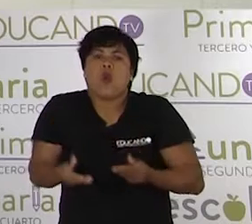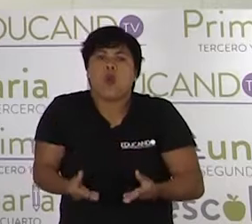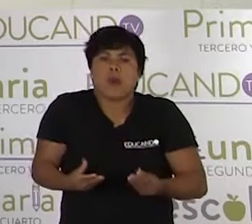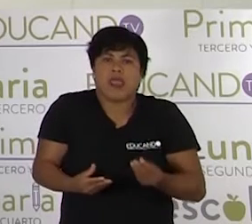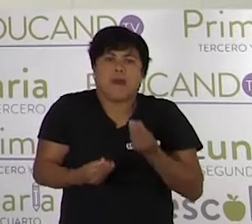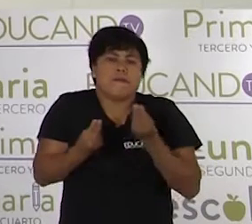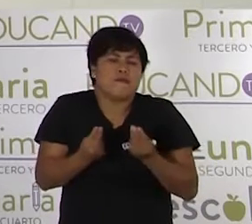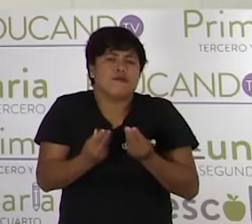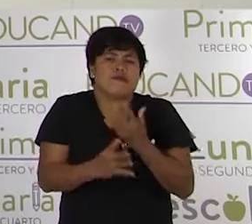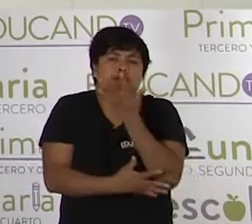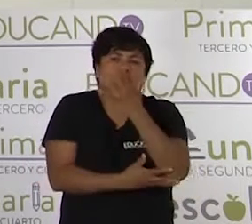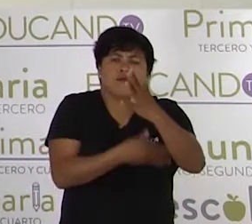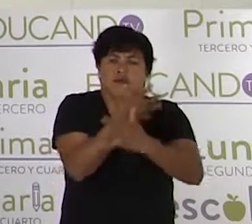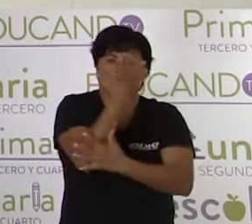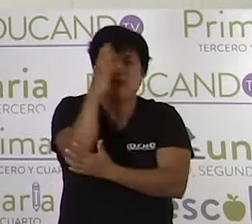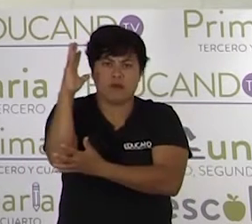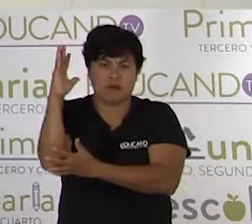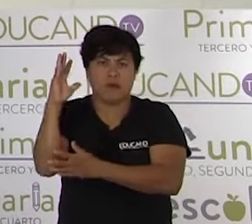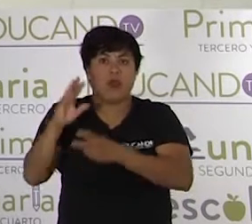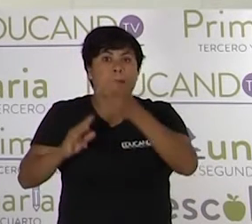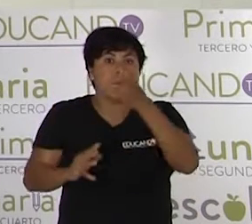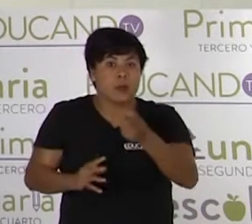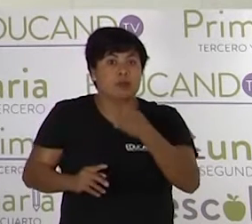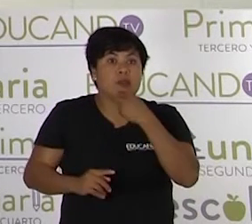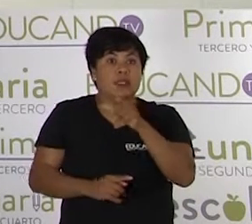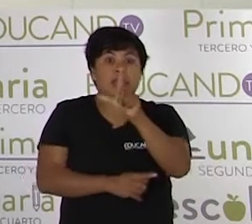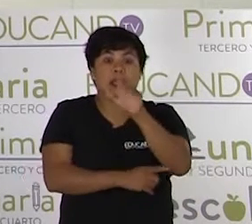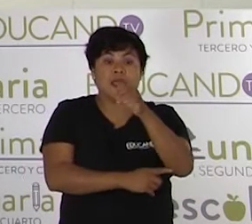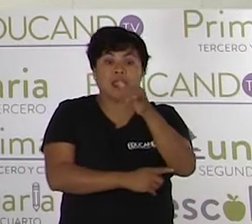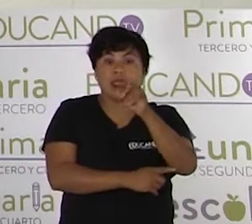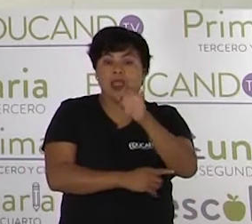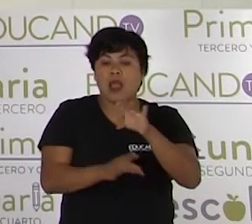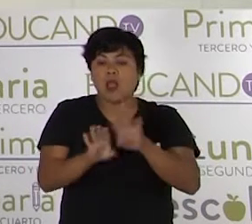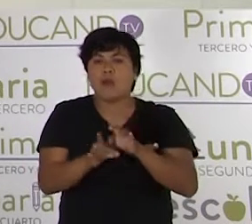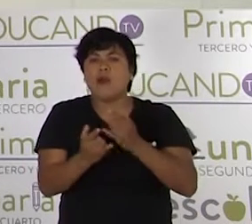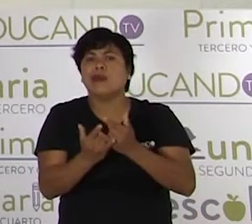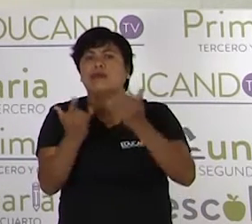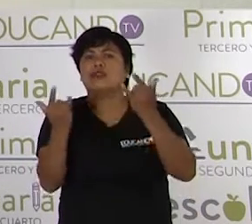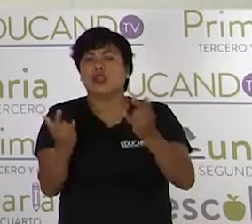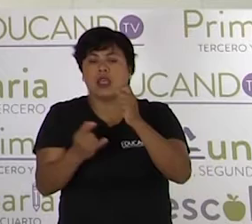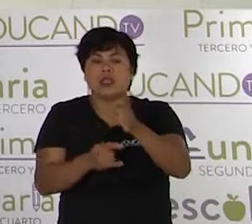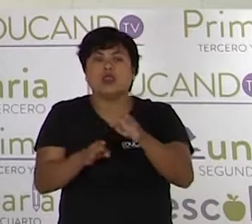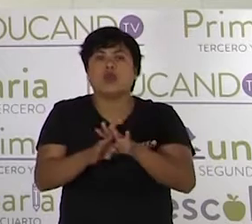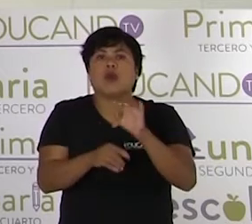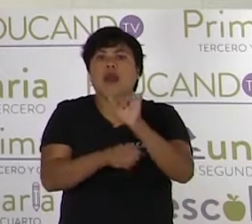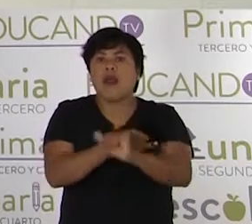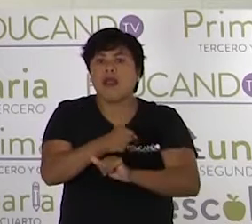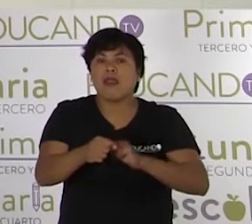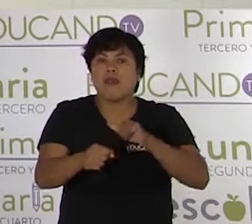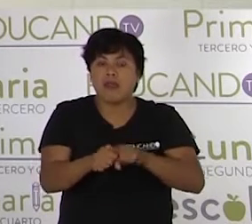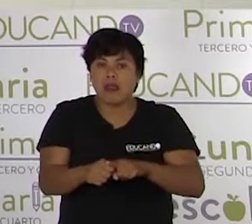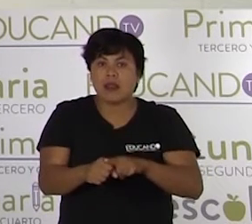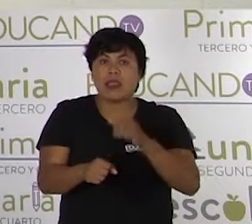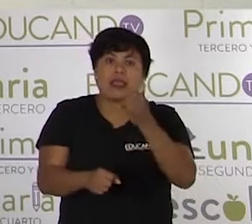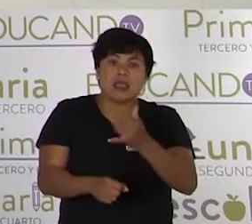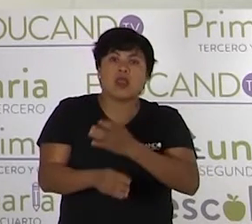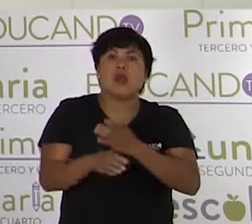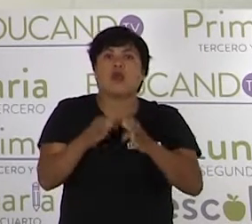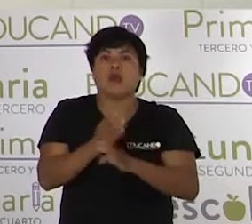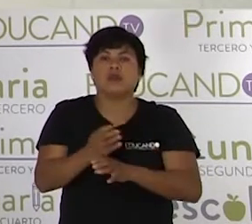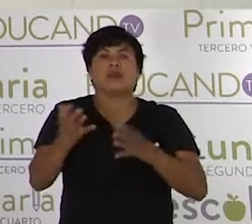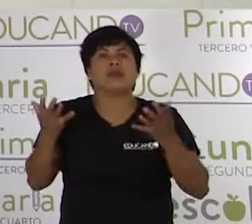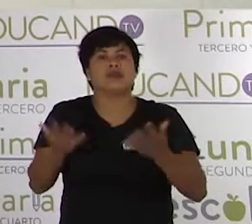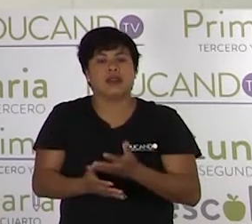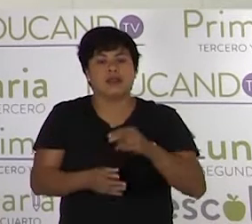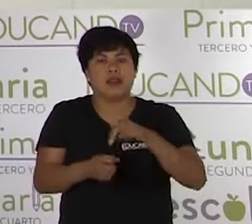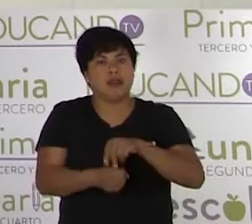bosques. Por lo tanto, la leyenda tiene que ver con algunos animales y cosas que se hacen en